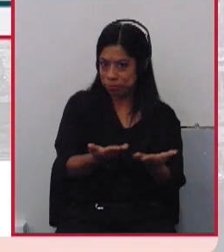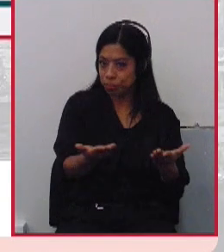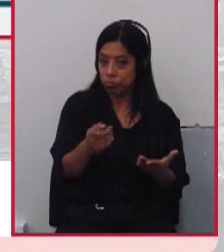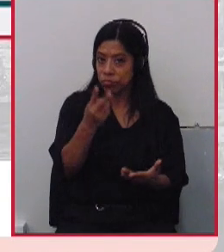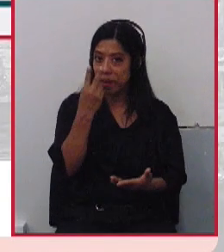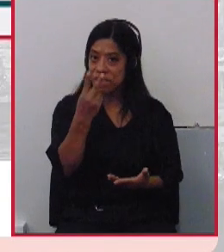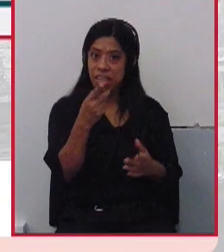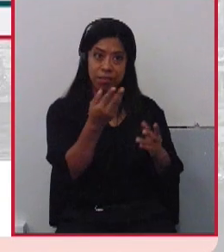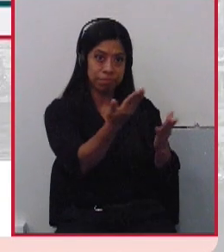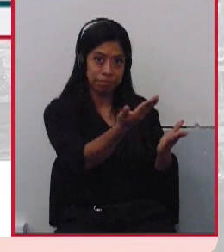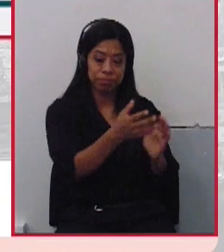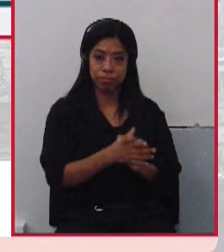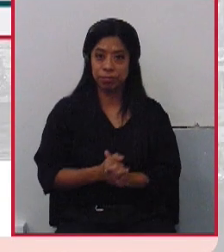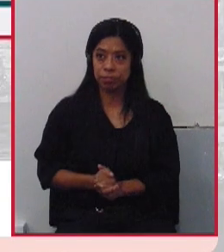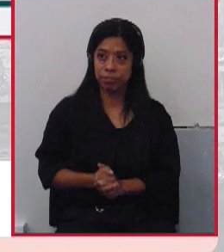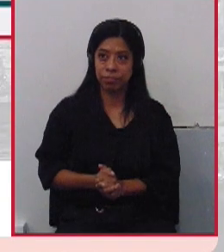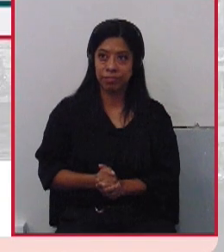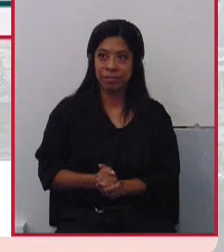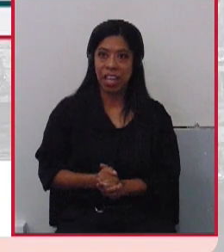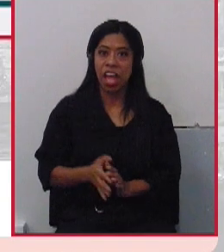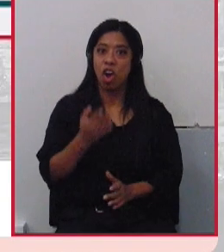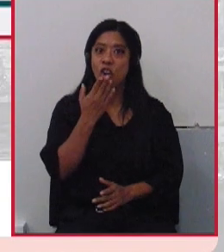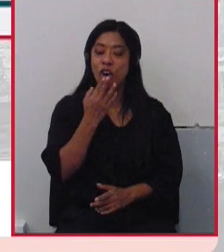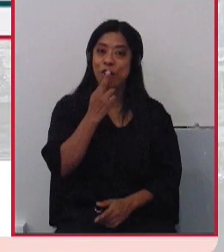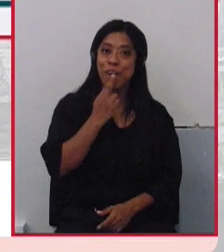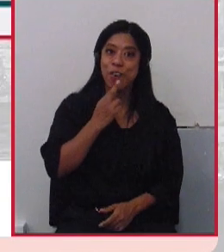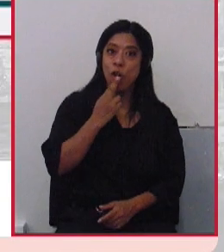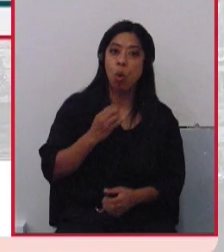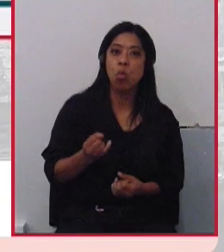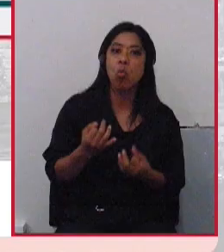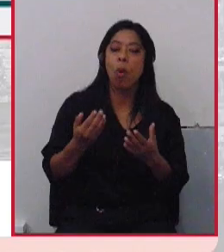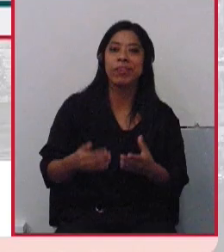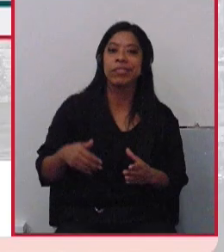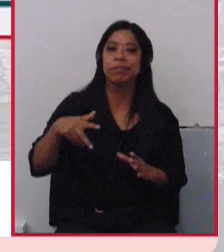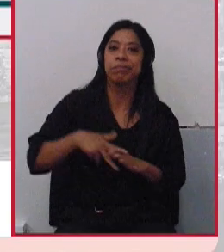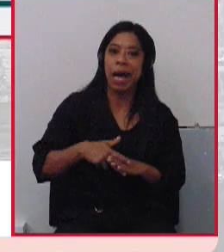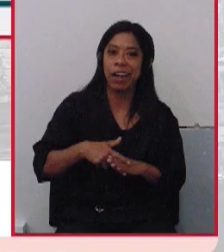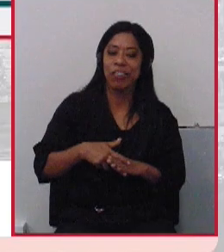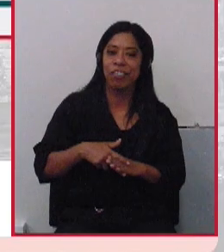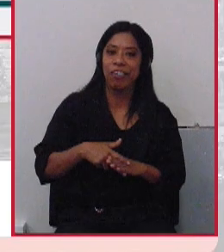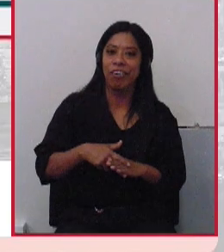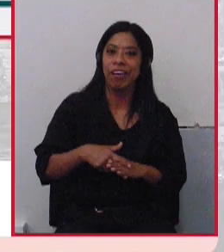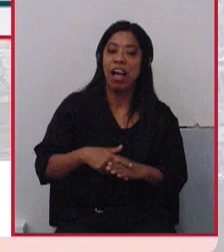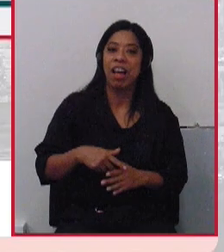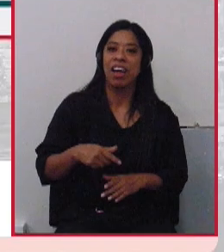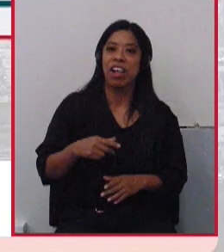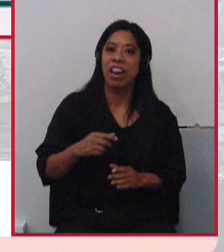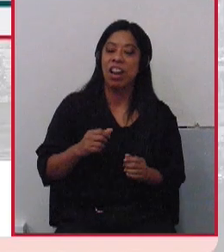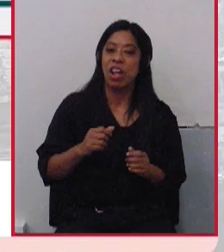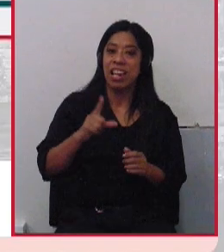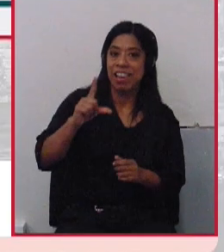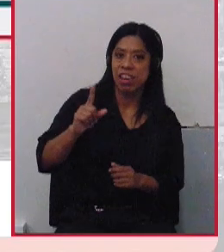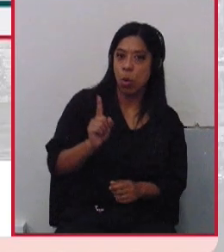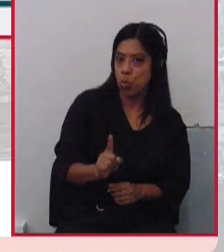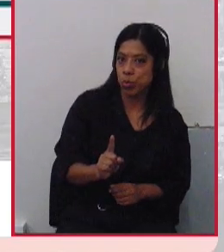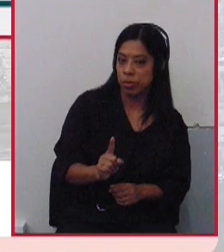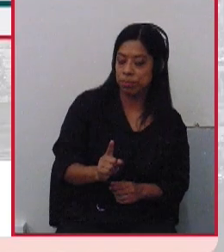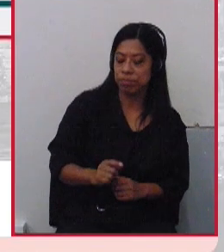pueden ustedes observar líneas rojas, cuántas veces estaba parado la línea 1. Dicho sea de